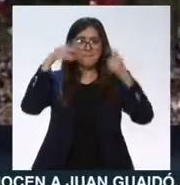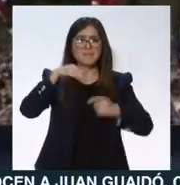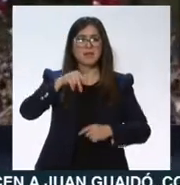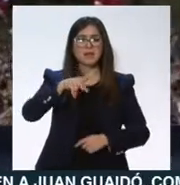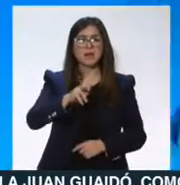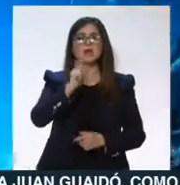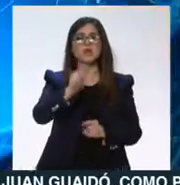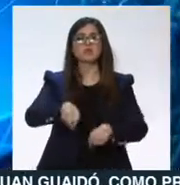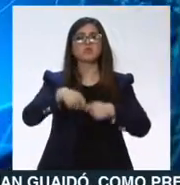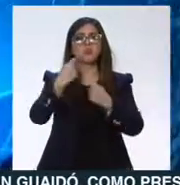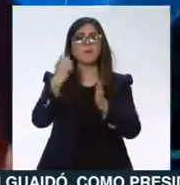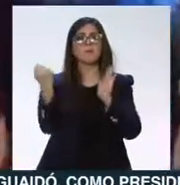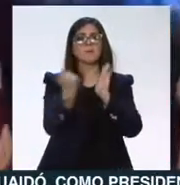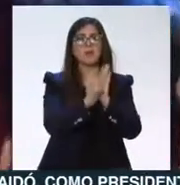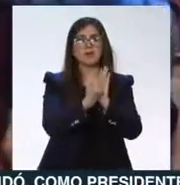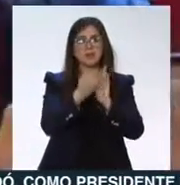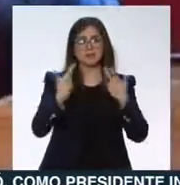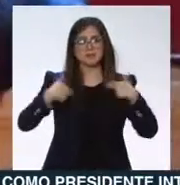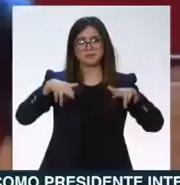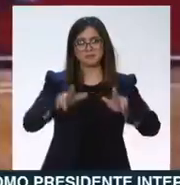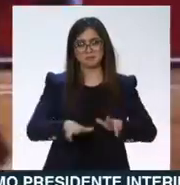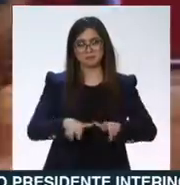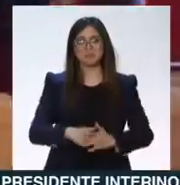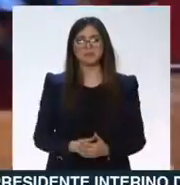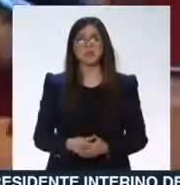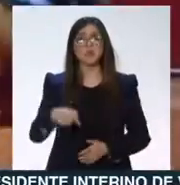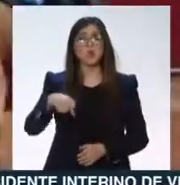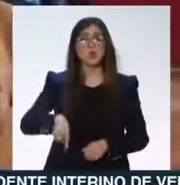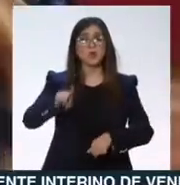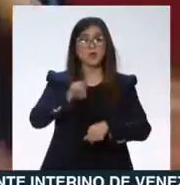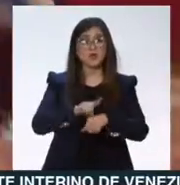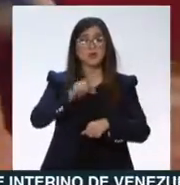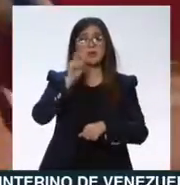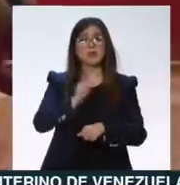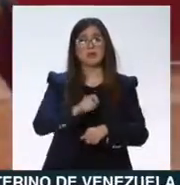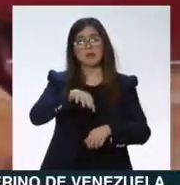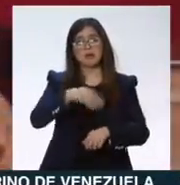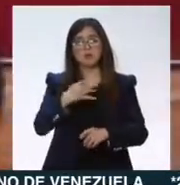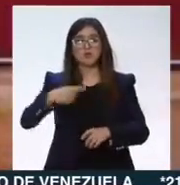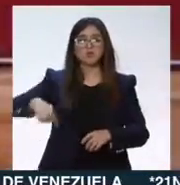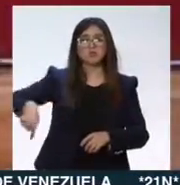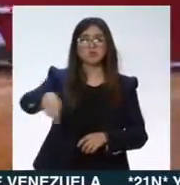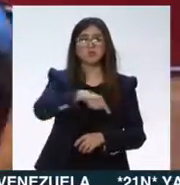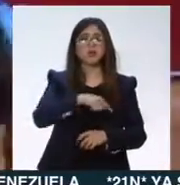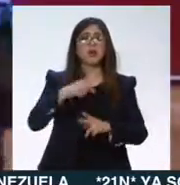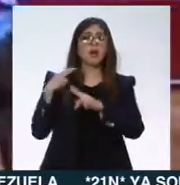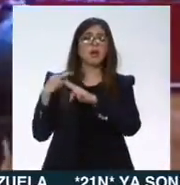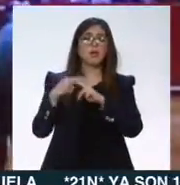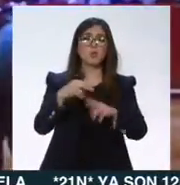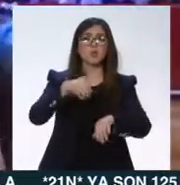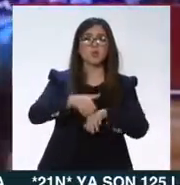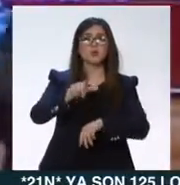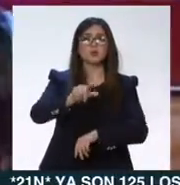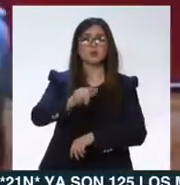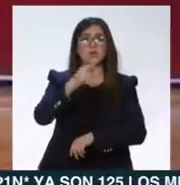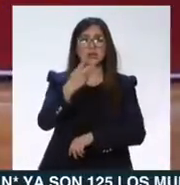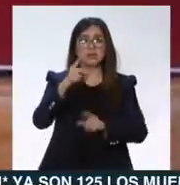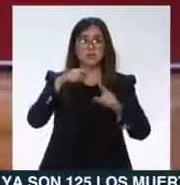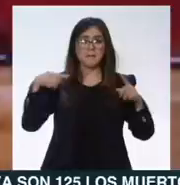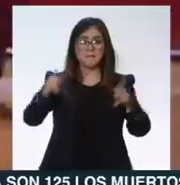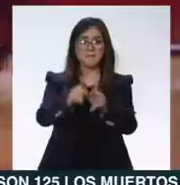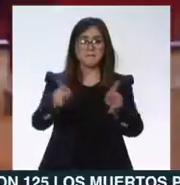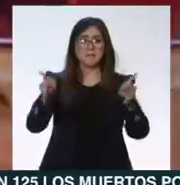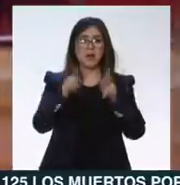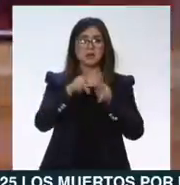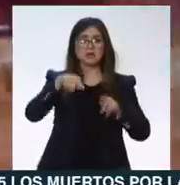la marca. Hoy se realizó la 14ª corrida y primera de 2 por el aniversario 73 de la Plaza México. La